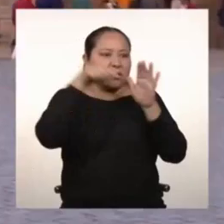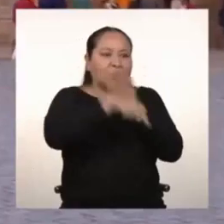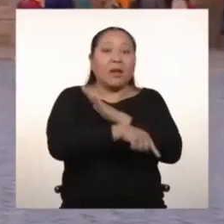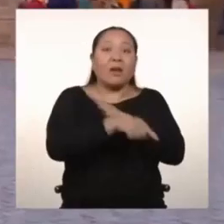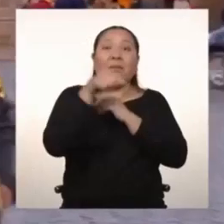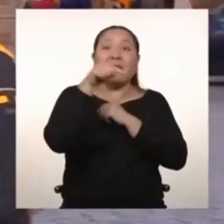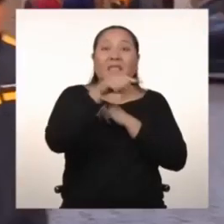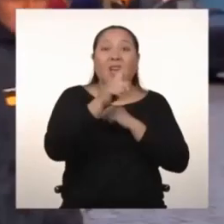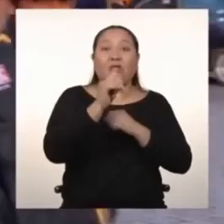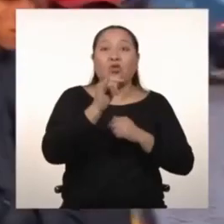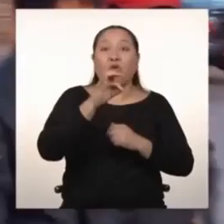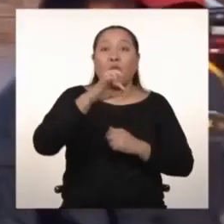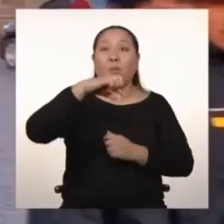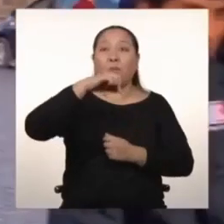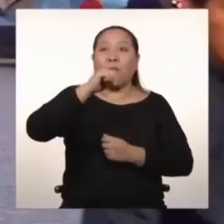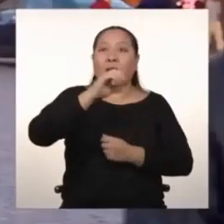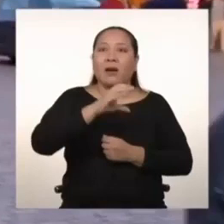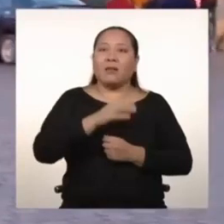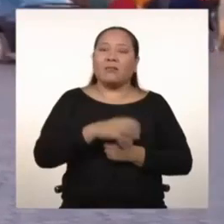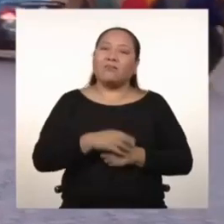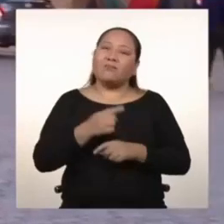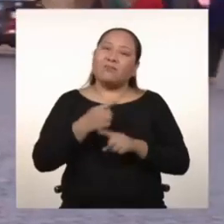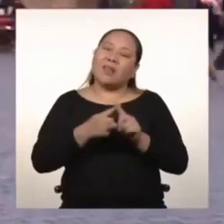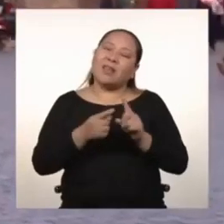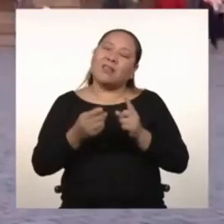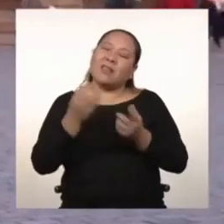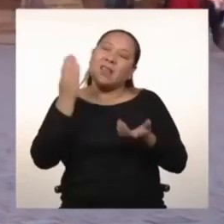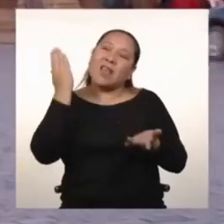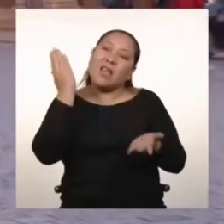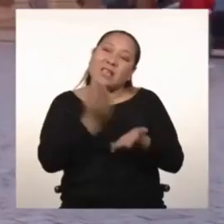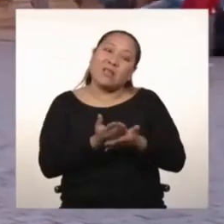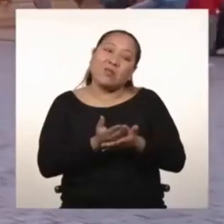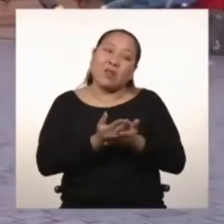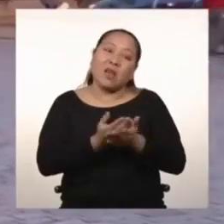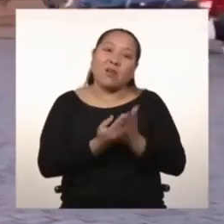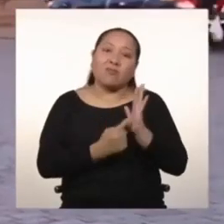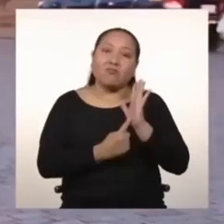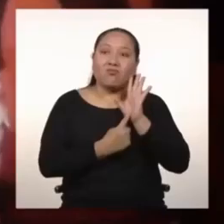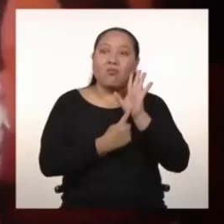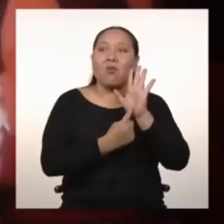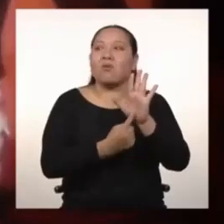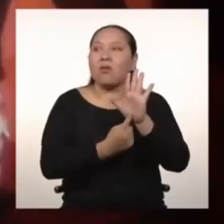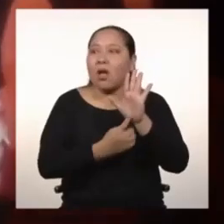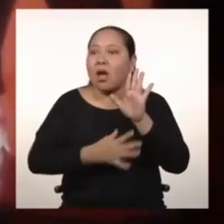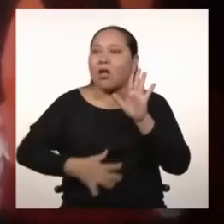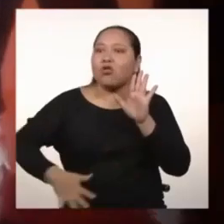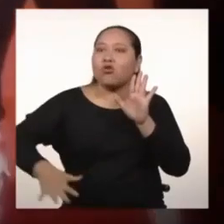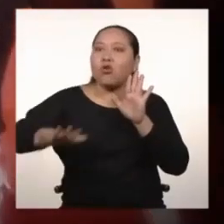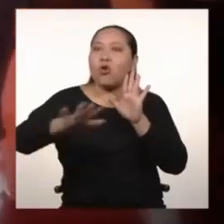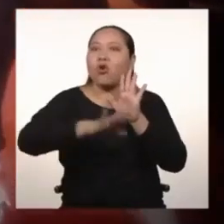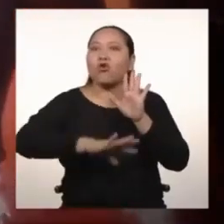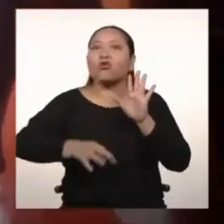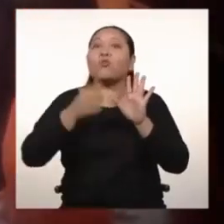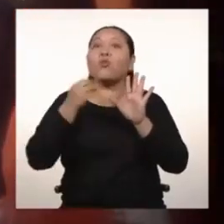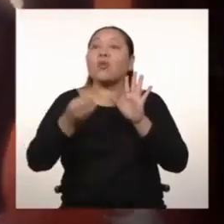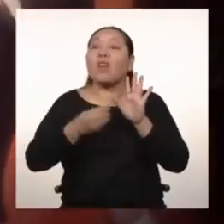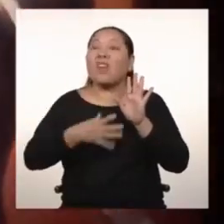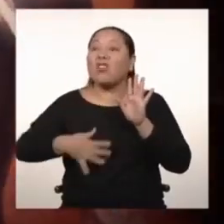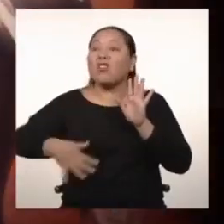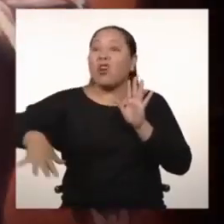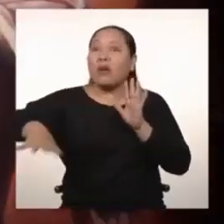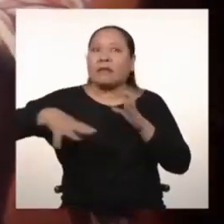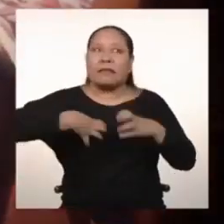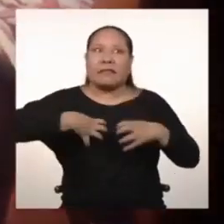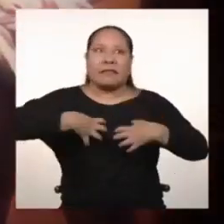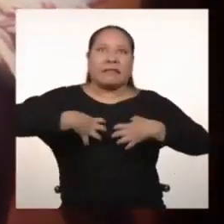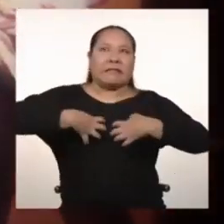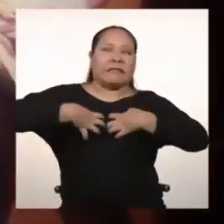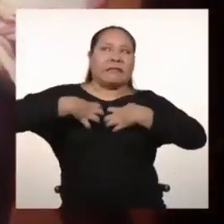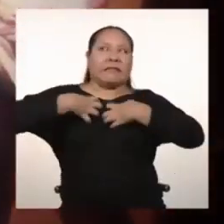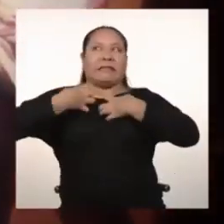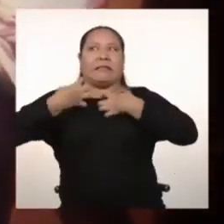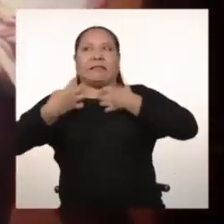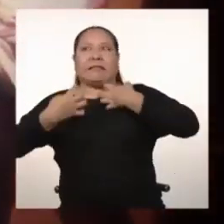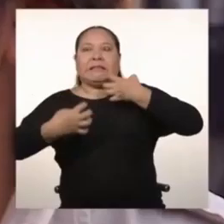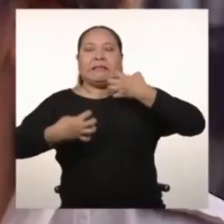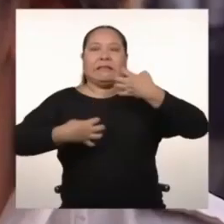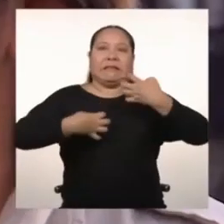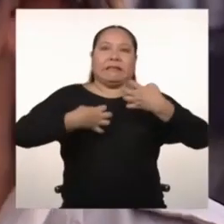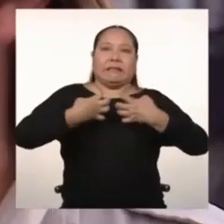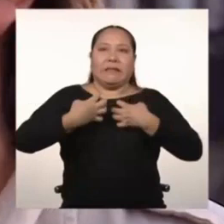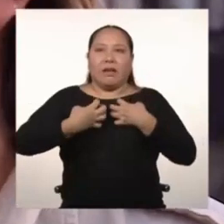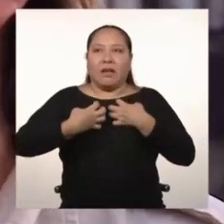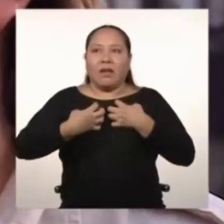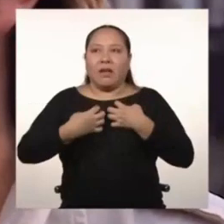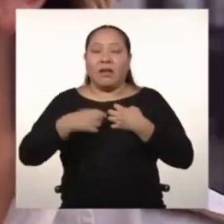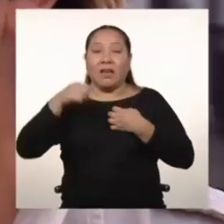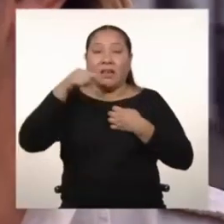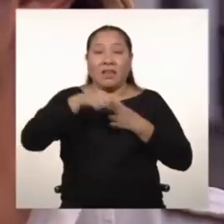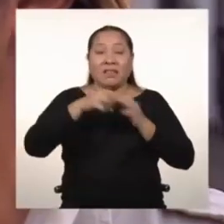pero tenía que ser un castigo ejemplar. De otra forma, se le venía encima toda una rebelión, ¿no?